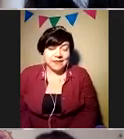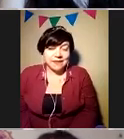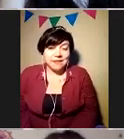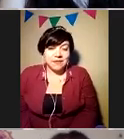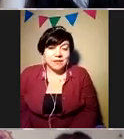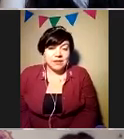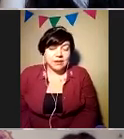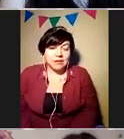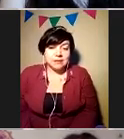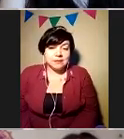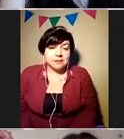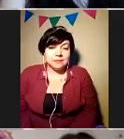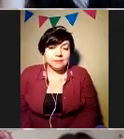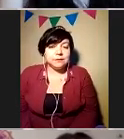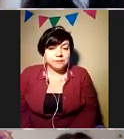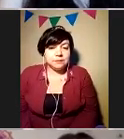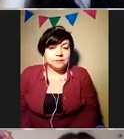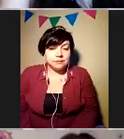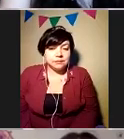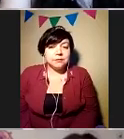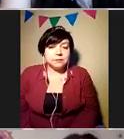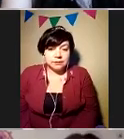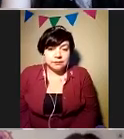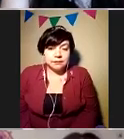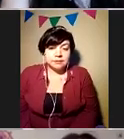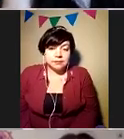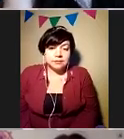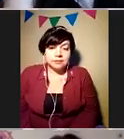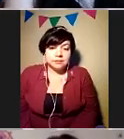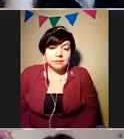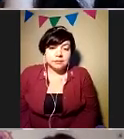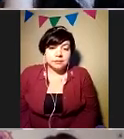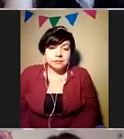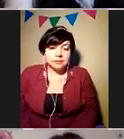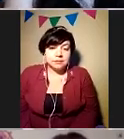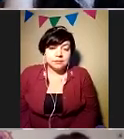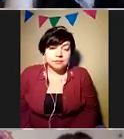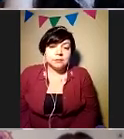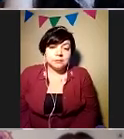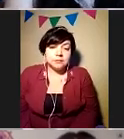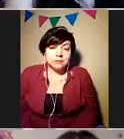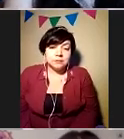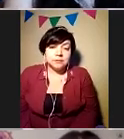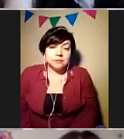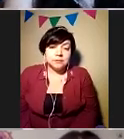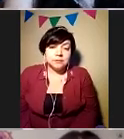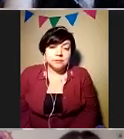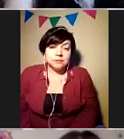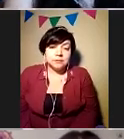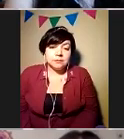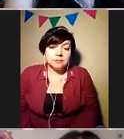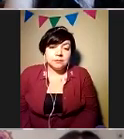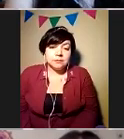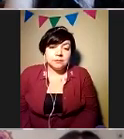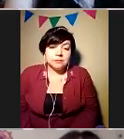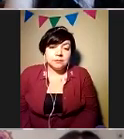nada, en verdad. En unos 2 meses quiero sacar una colección, y la idea es no comprar ningún material y ocupar todos los retazos que llevo